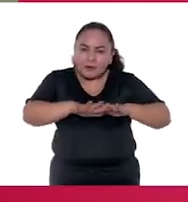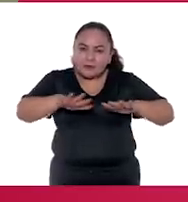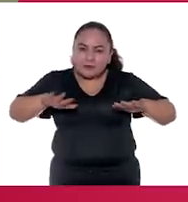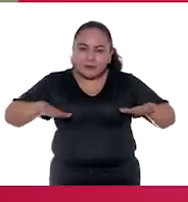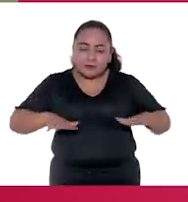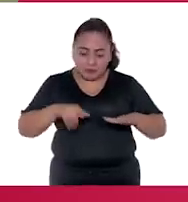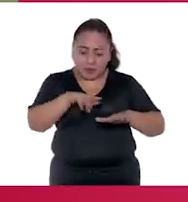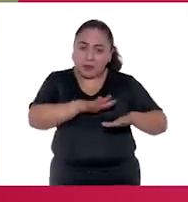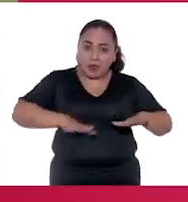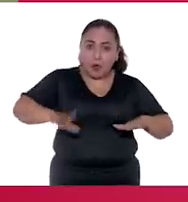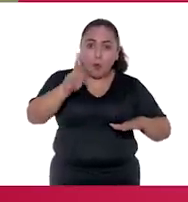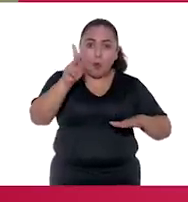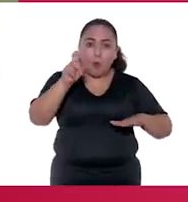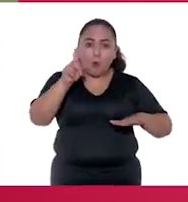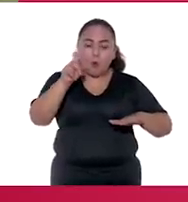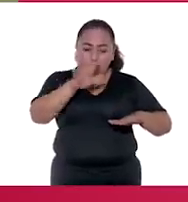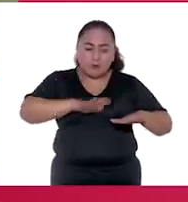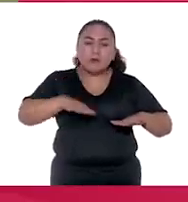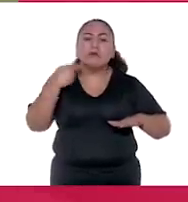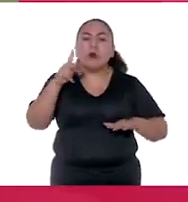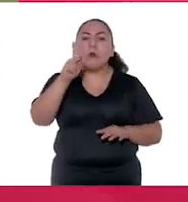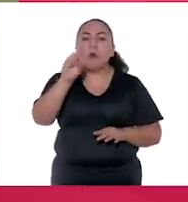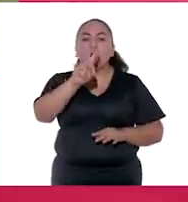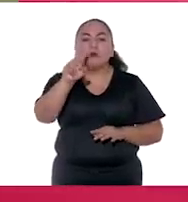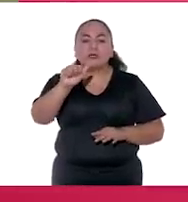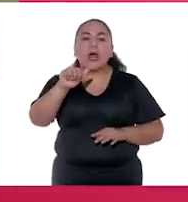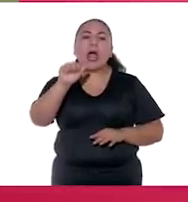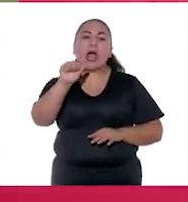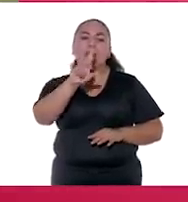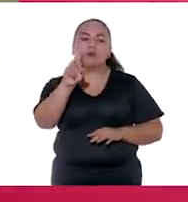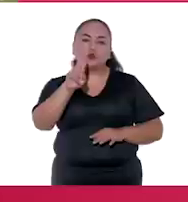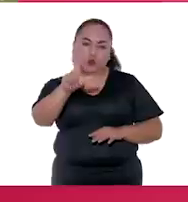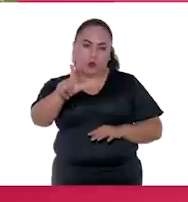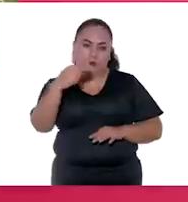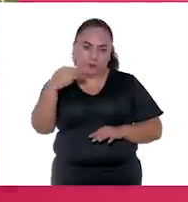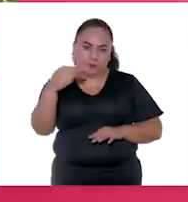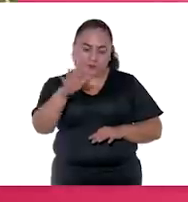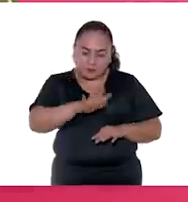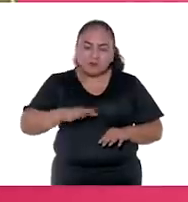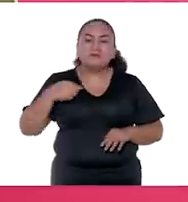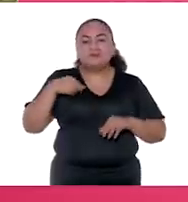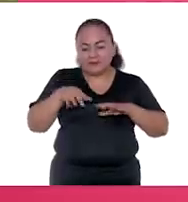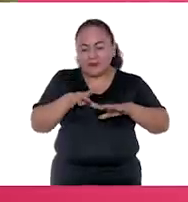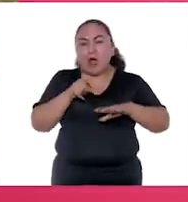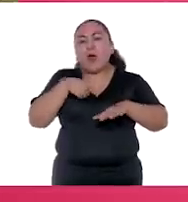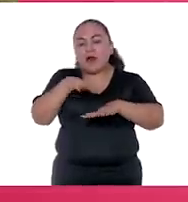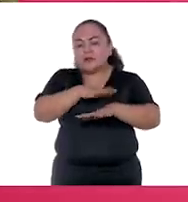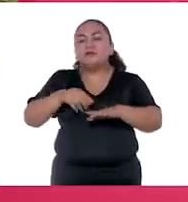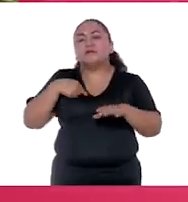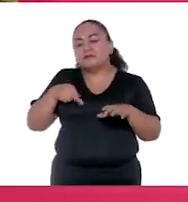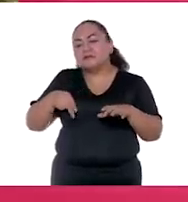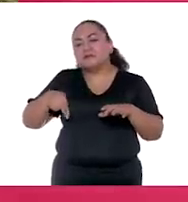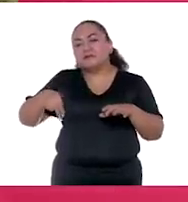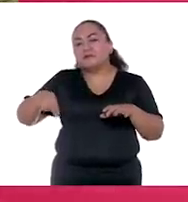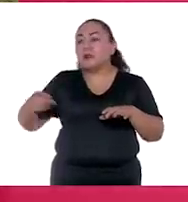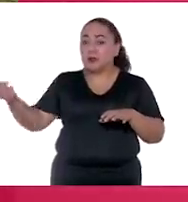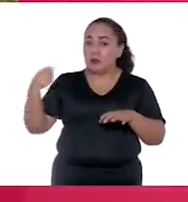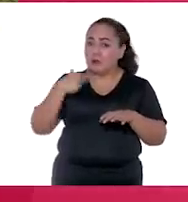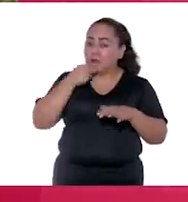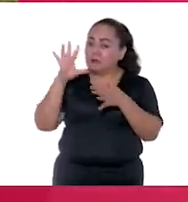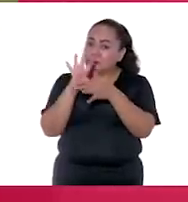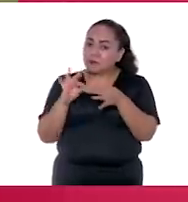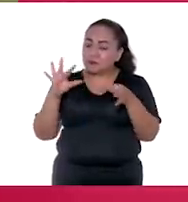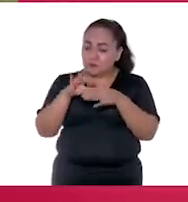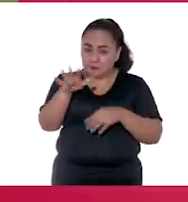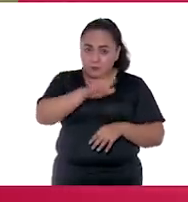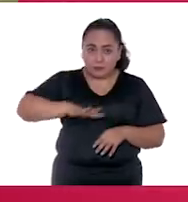Esta poza se llama la Poza Azul. Y mientras caminamos por la orilla, Rodrigo me cuenta que el estado de Coahuila está dividido